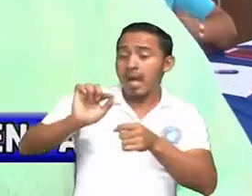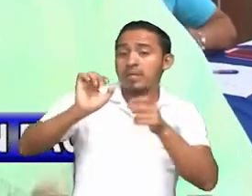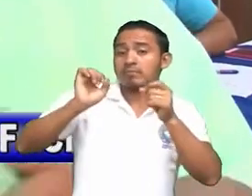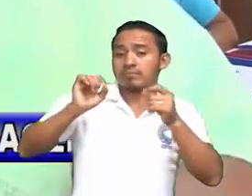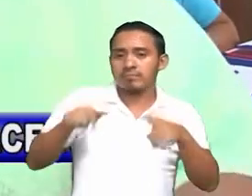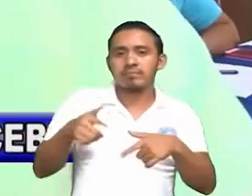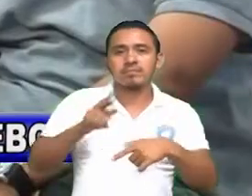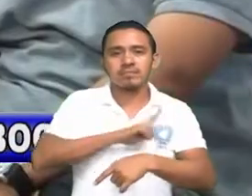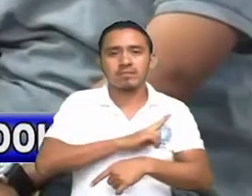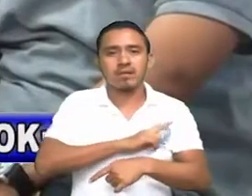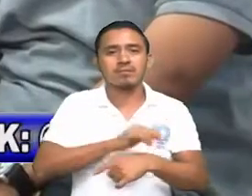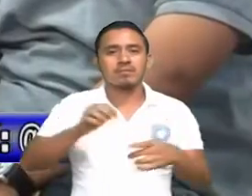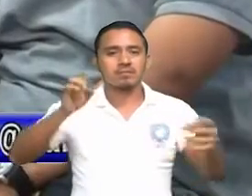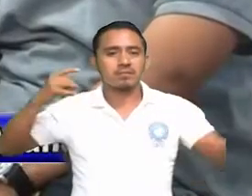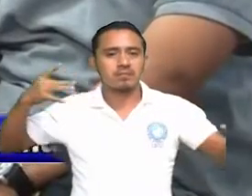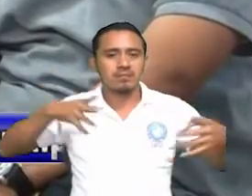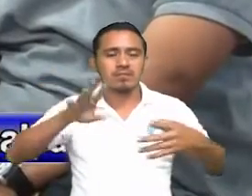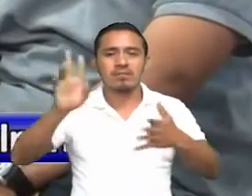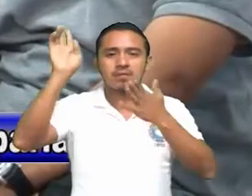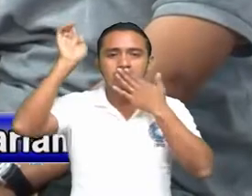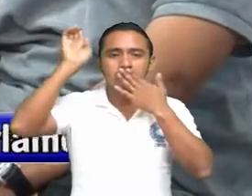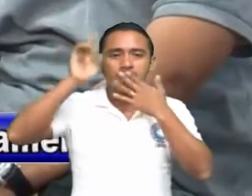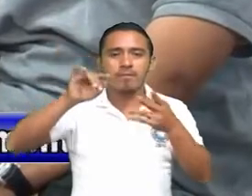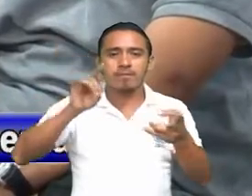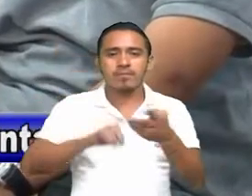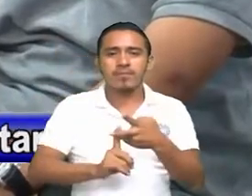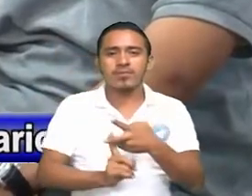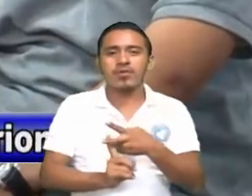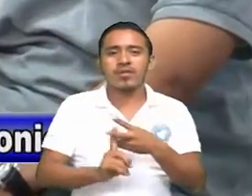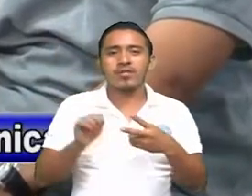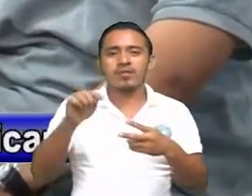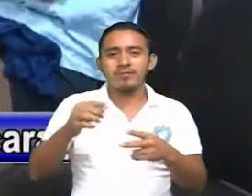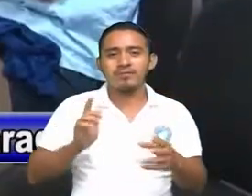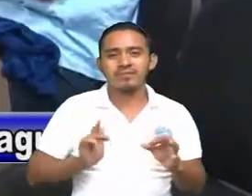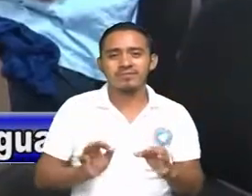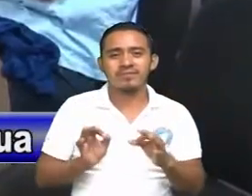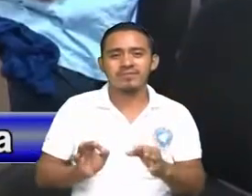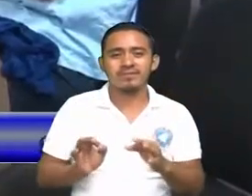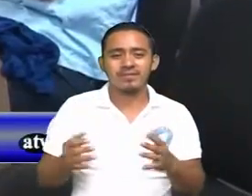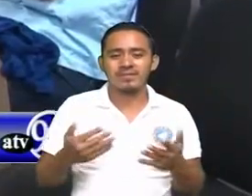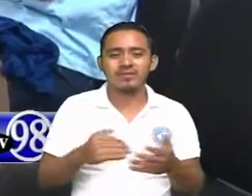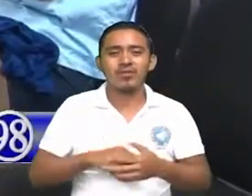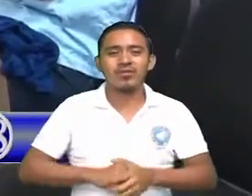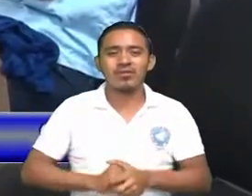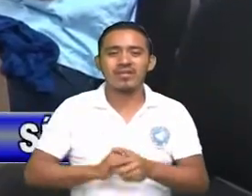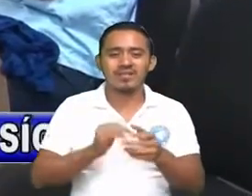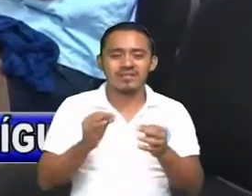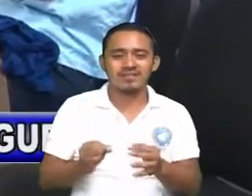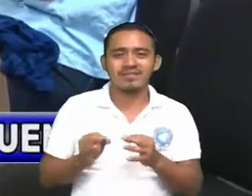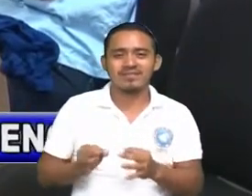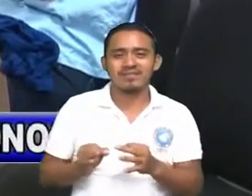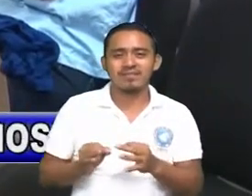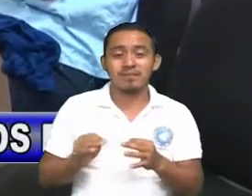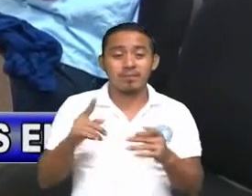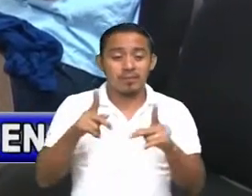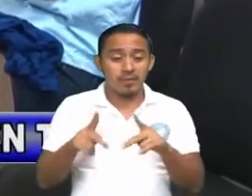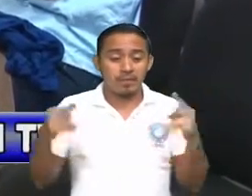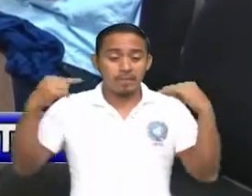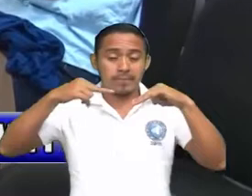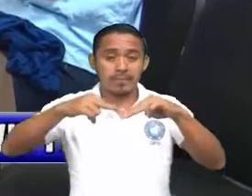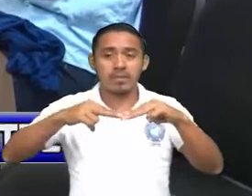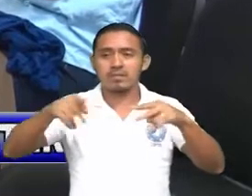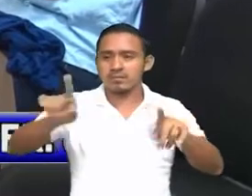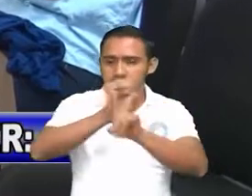acá con nosotros, digo los restos de los indios flecheros en San Jacinto y va a exponer cómo fue eso, ¿verdad? Y para que los maestros tengan